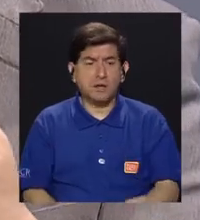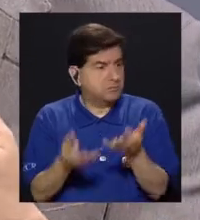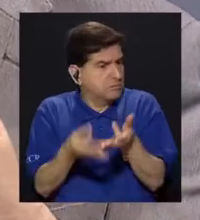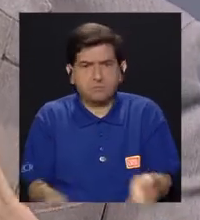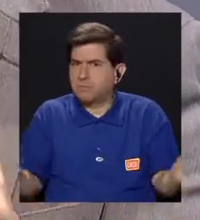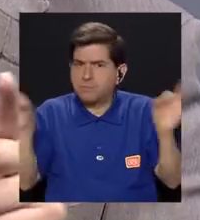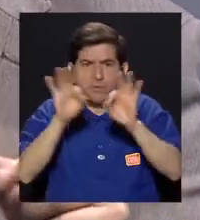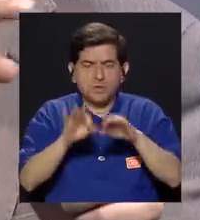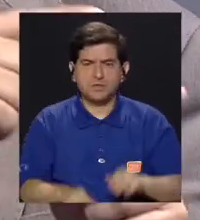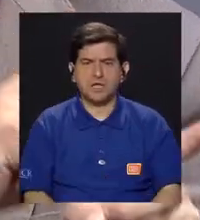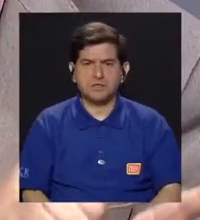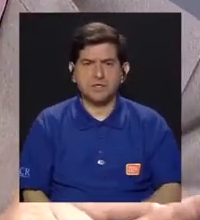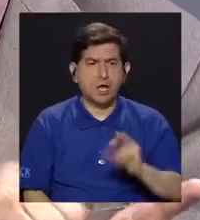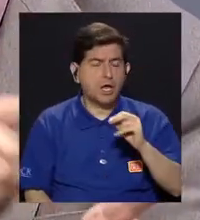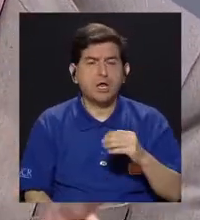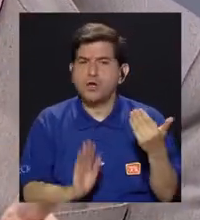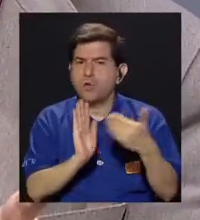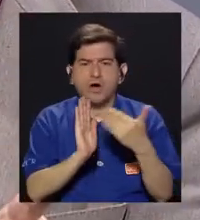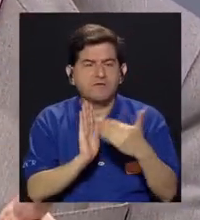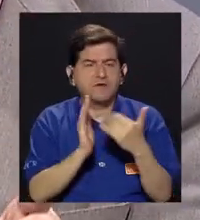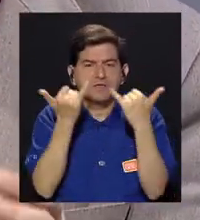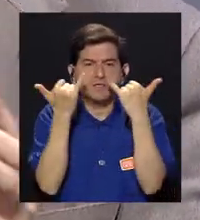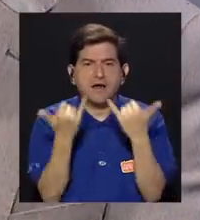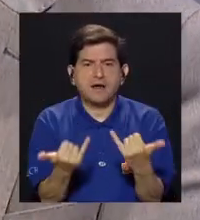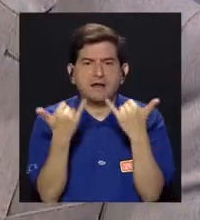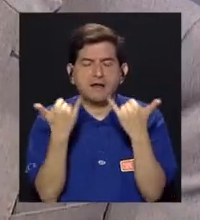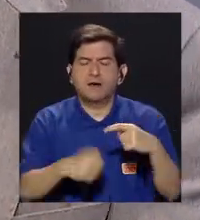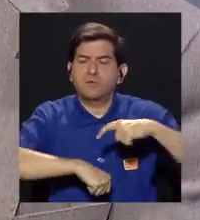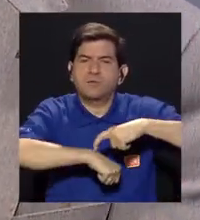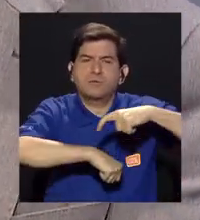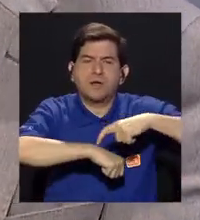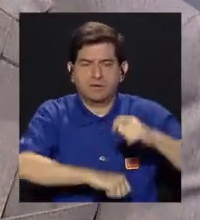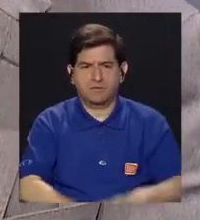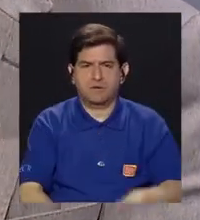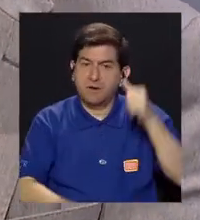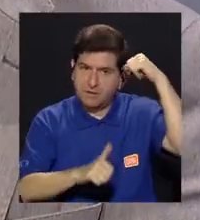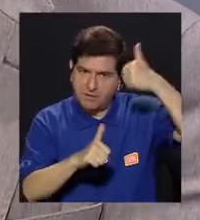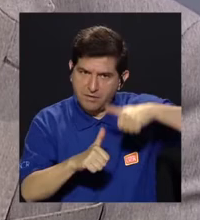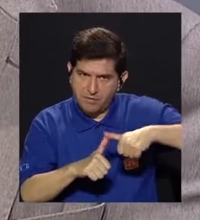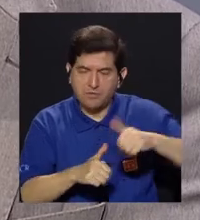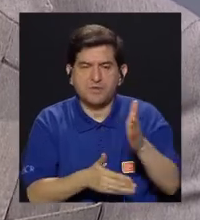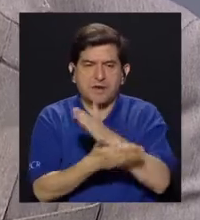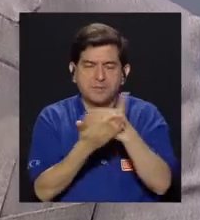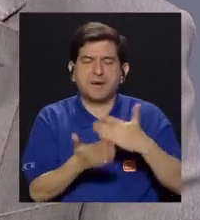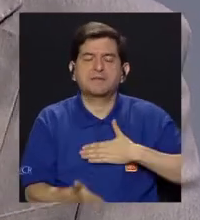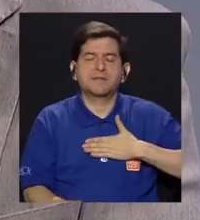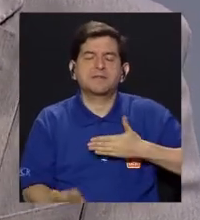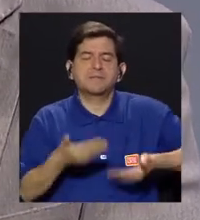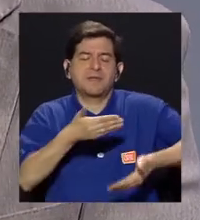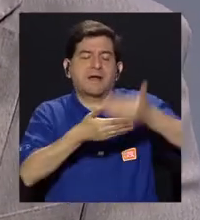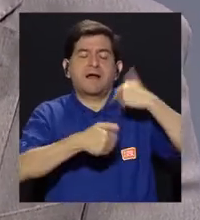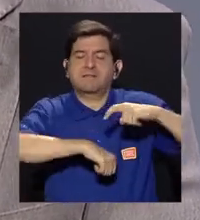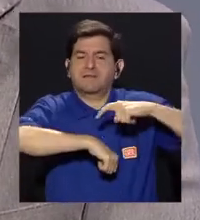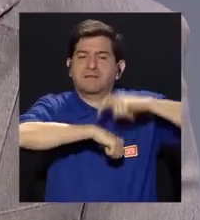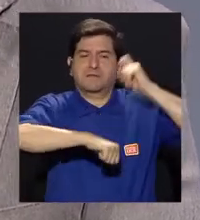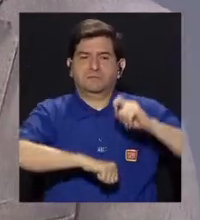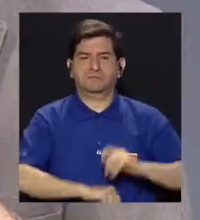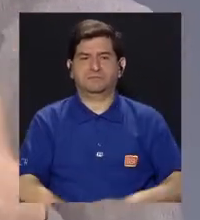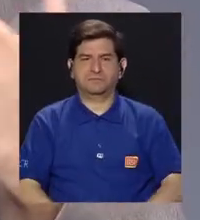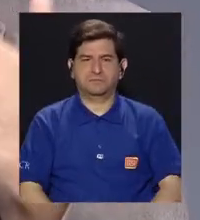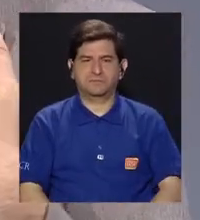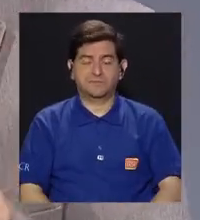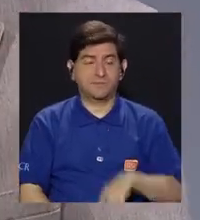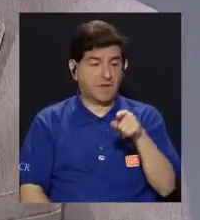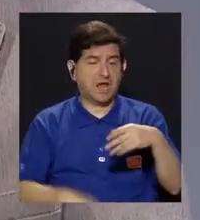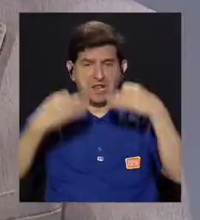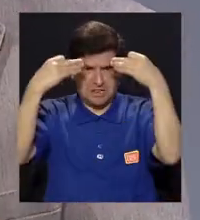son relevantes y no me deberían afectar en este momento tomando en cuenta que es parte de mi pasado y el